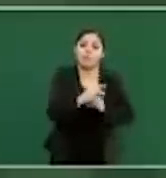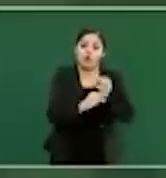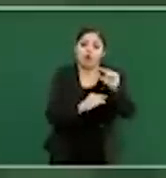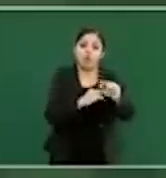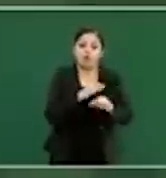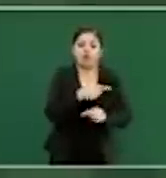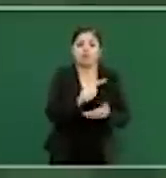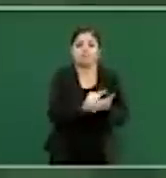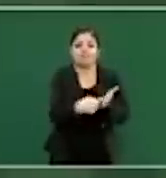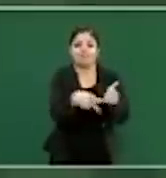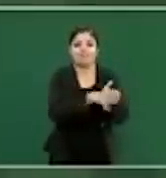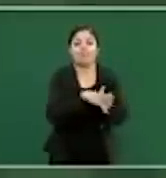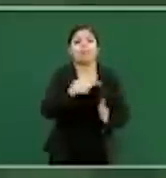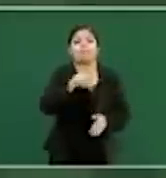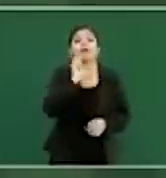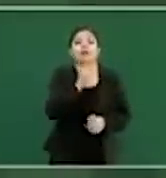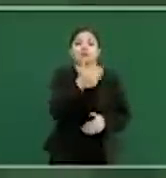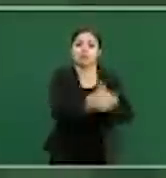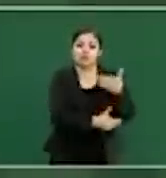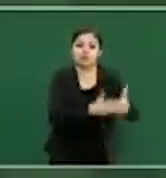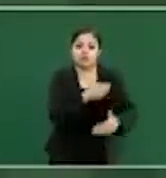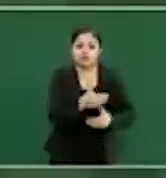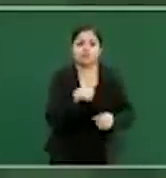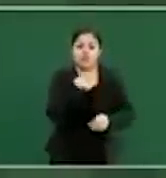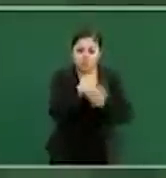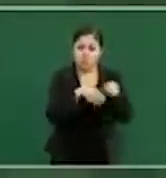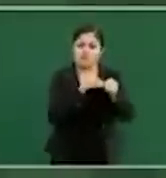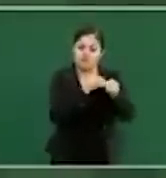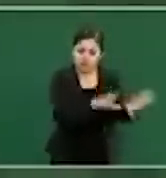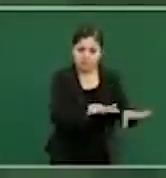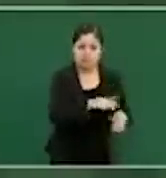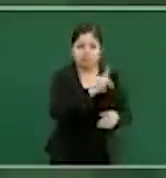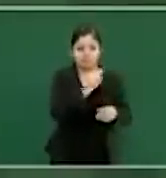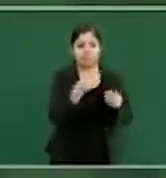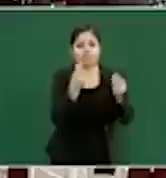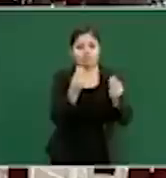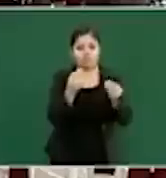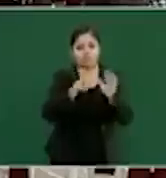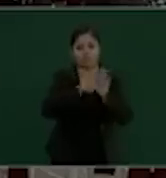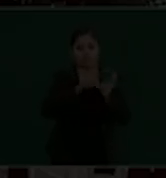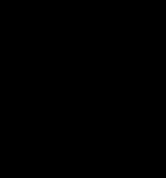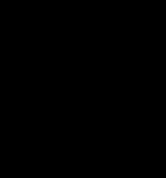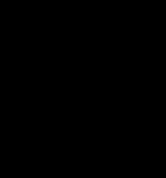regularizando, pero es un proceso, ya vamos a estar informando sobre eso. Muchas gracias.